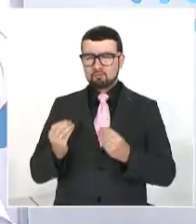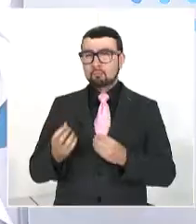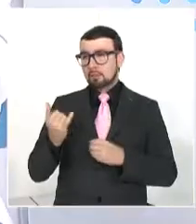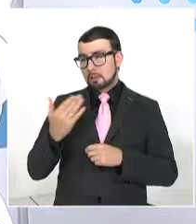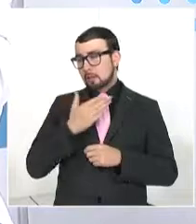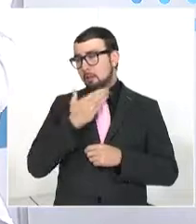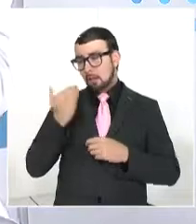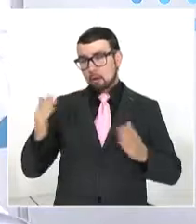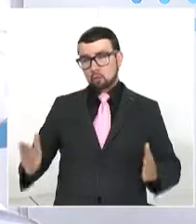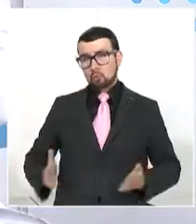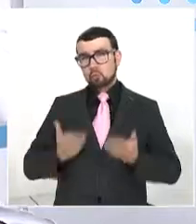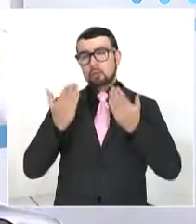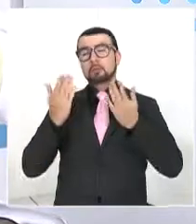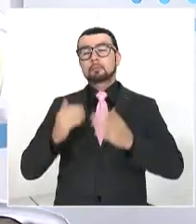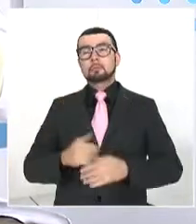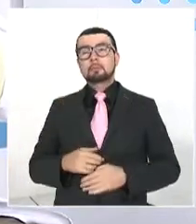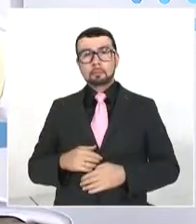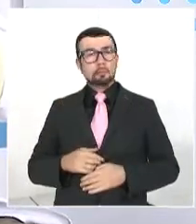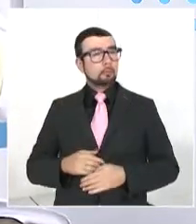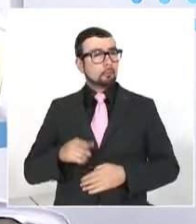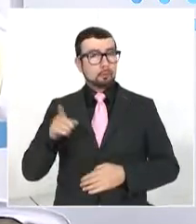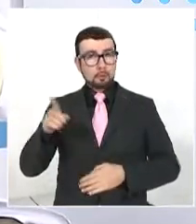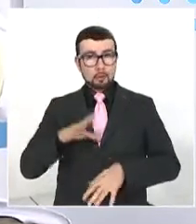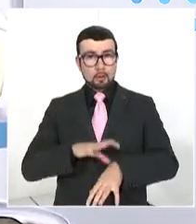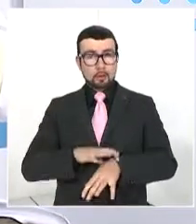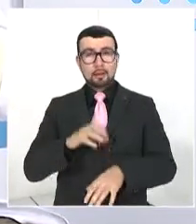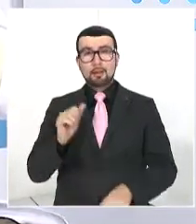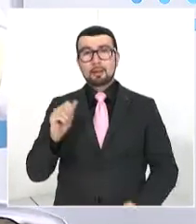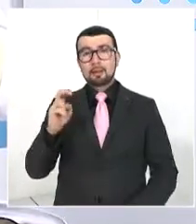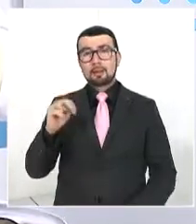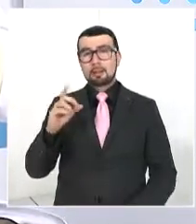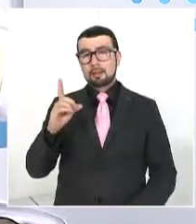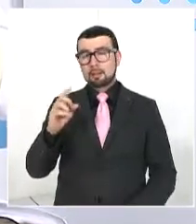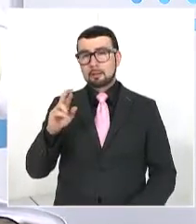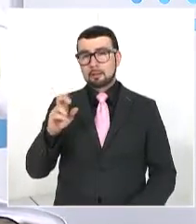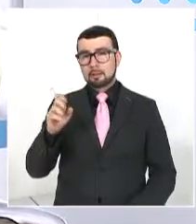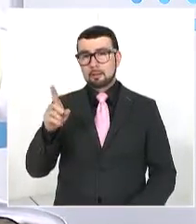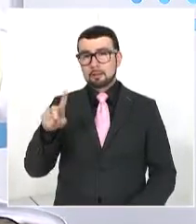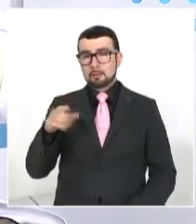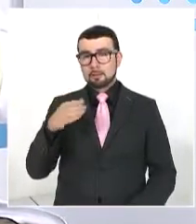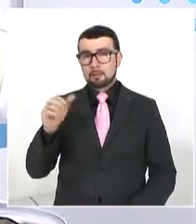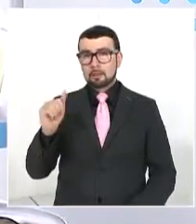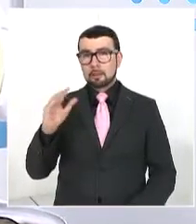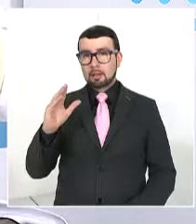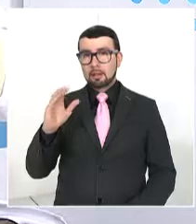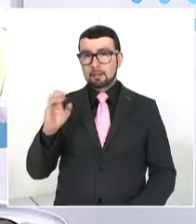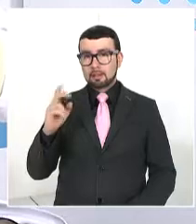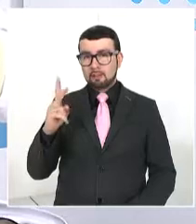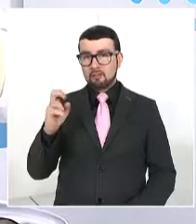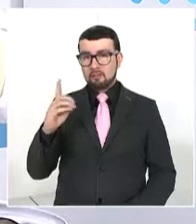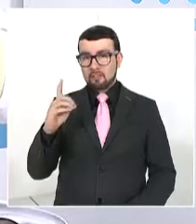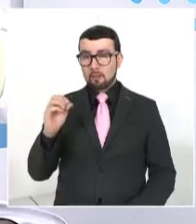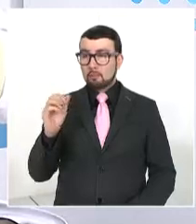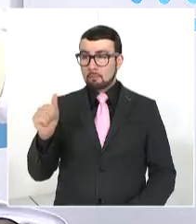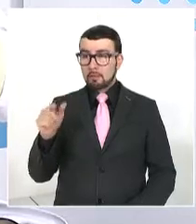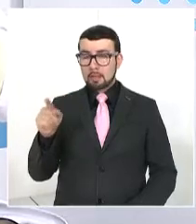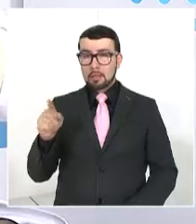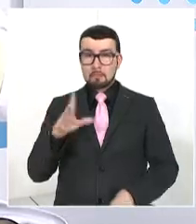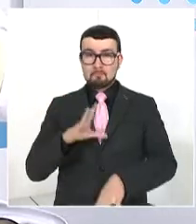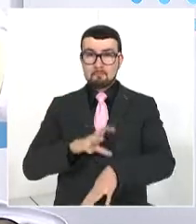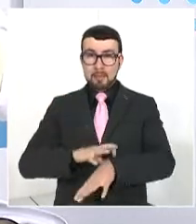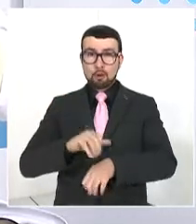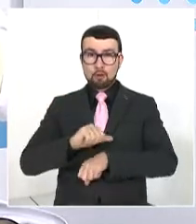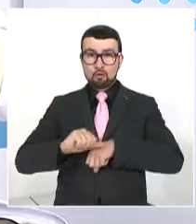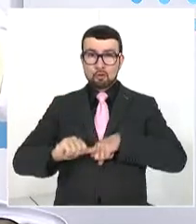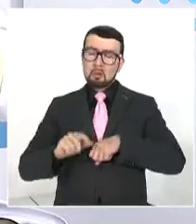mejor. El doctor Andrés Acevedo Nieto es médico y cirujano. Y una vez en un turno